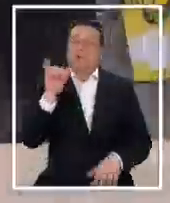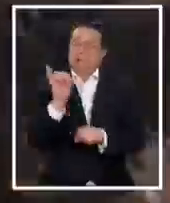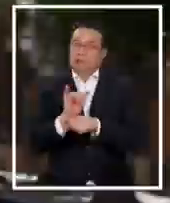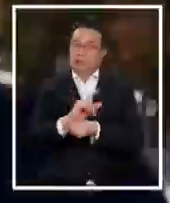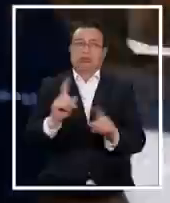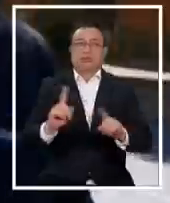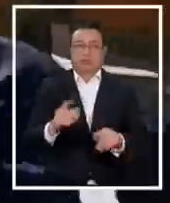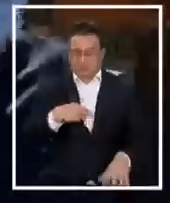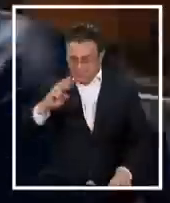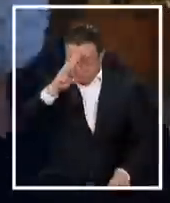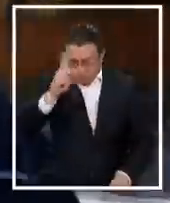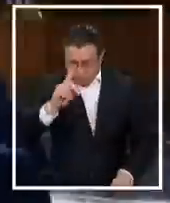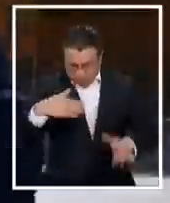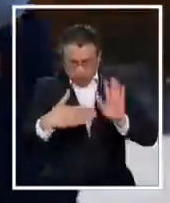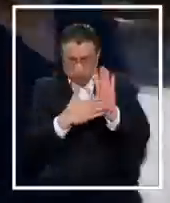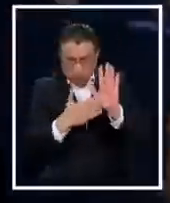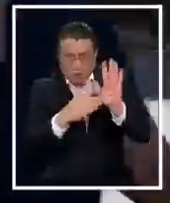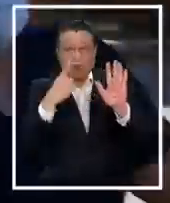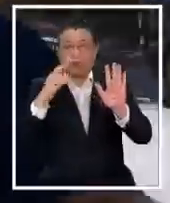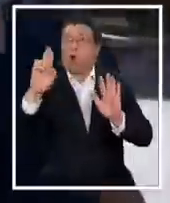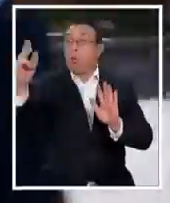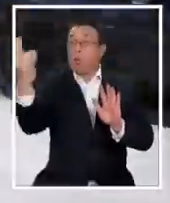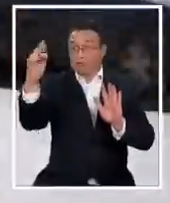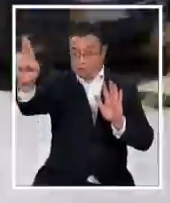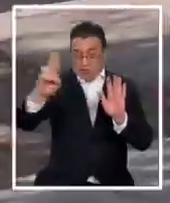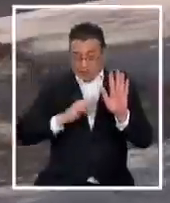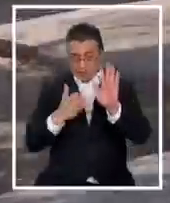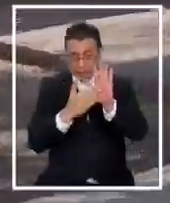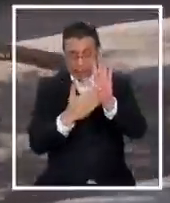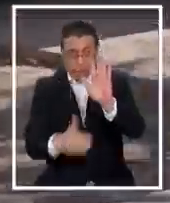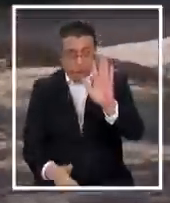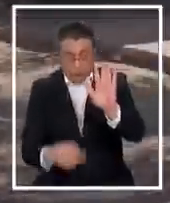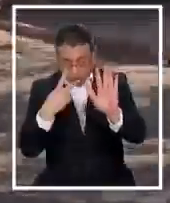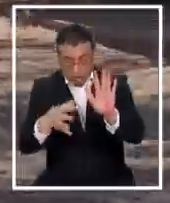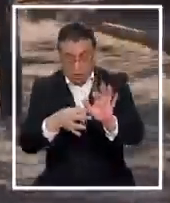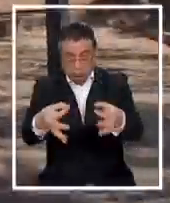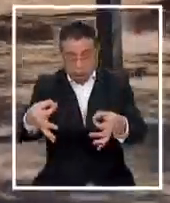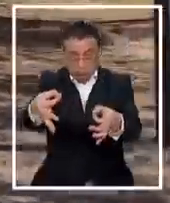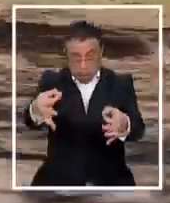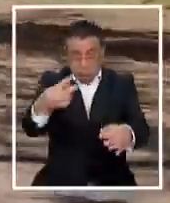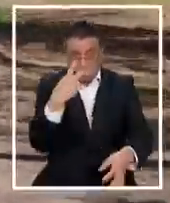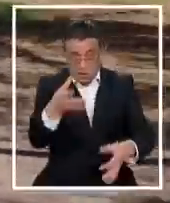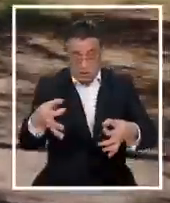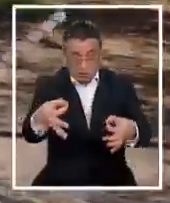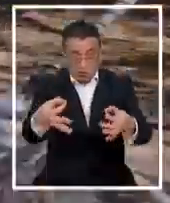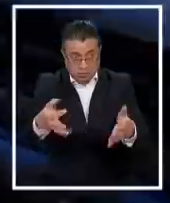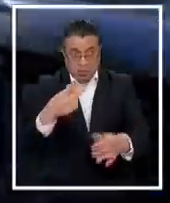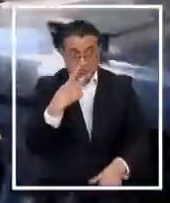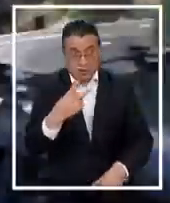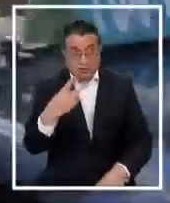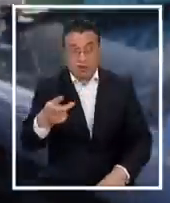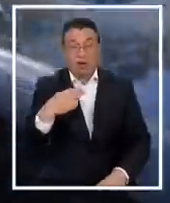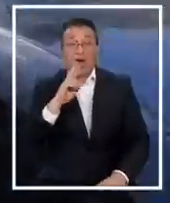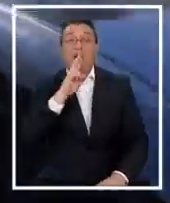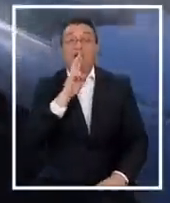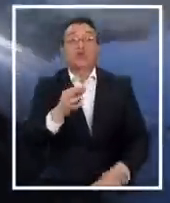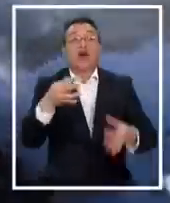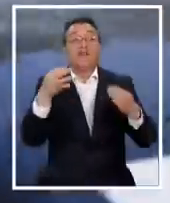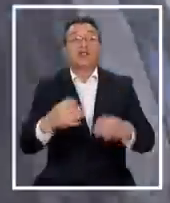no... Si no es nada raro, aquí está la respuesta oficial de la universidad. No, por favor. Si usted quiere la mira, aquí está la respuesta